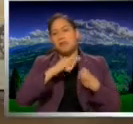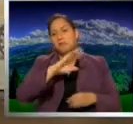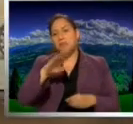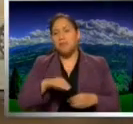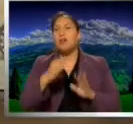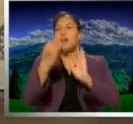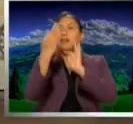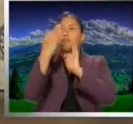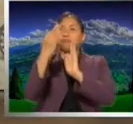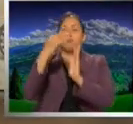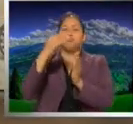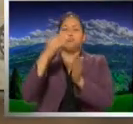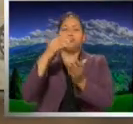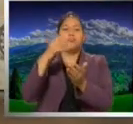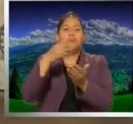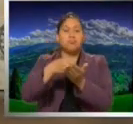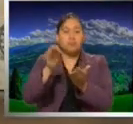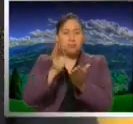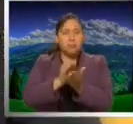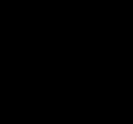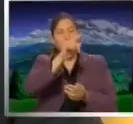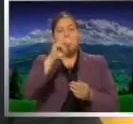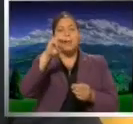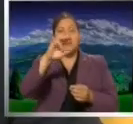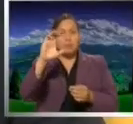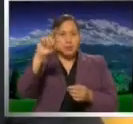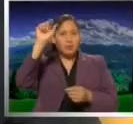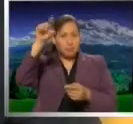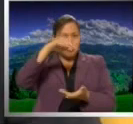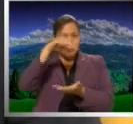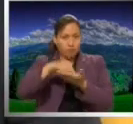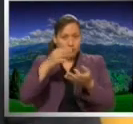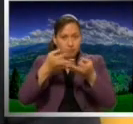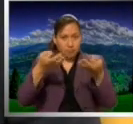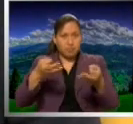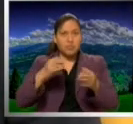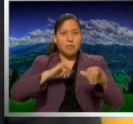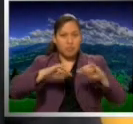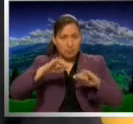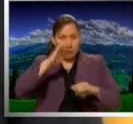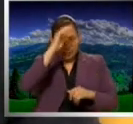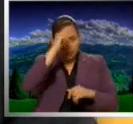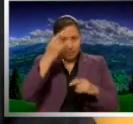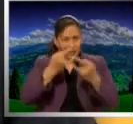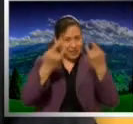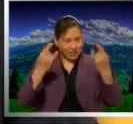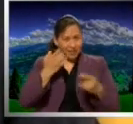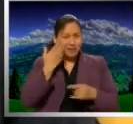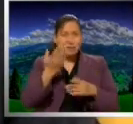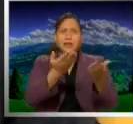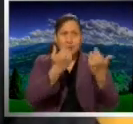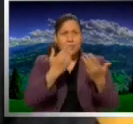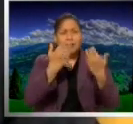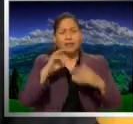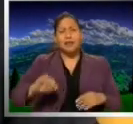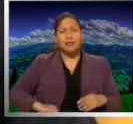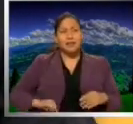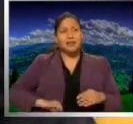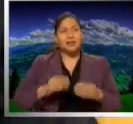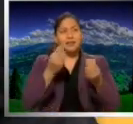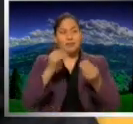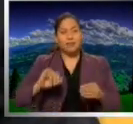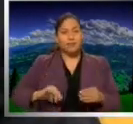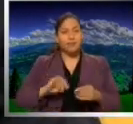justo en la Magdalena Contreras. ¿Cómo ves si nos vamos más o menos a lo que sucedía en aquel entonces? Sí, platícanos, Juan, porque es interesantísima esta